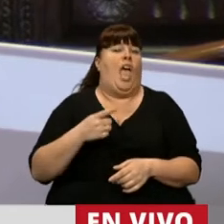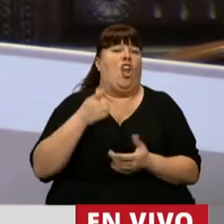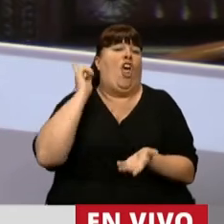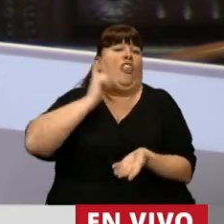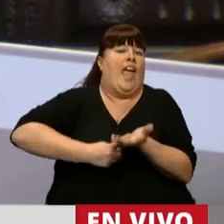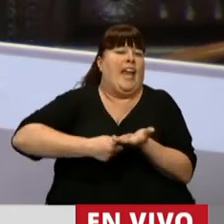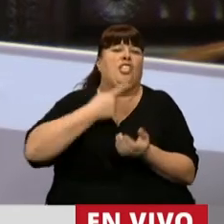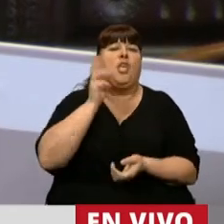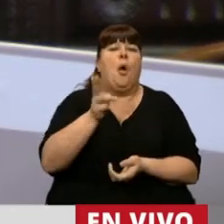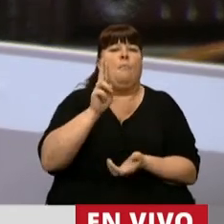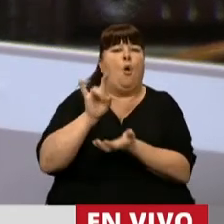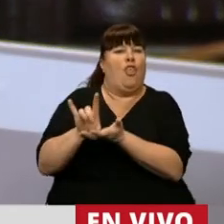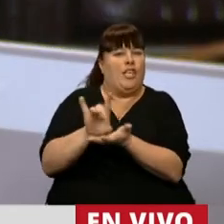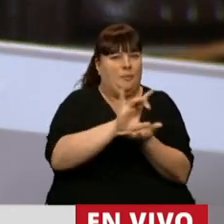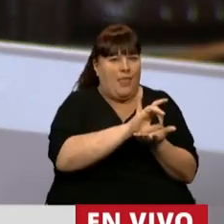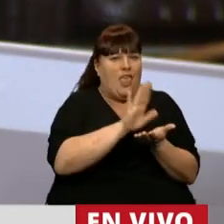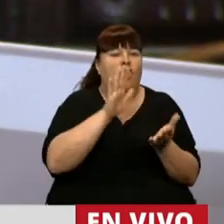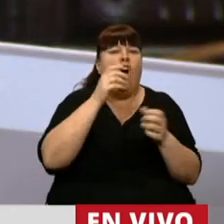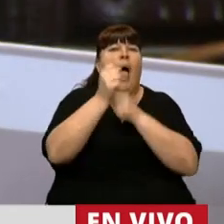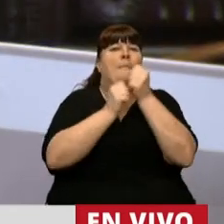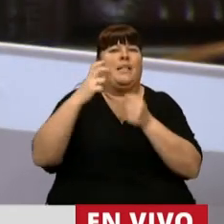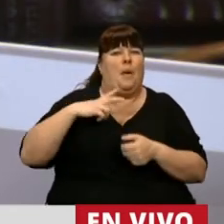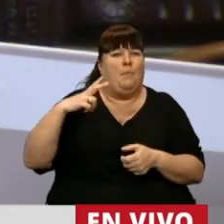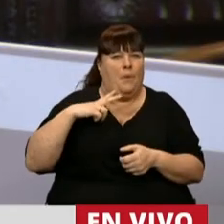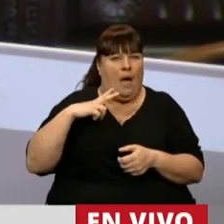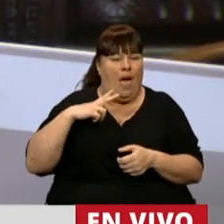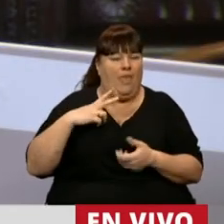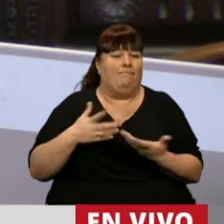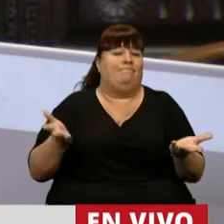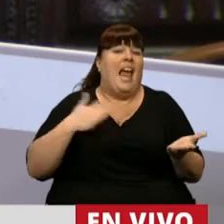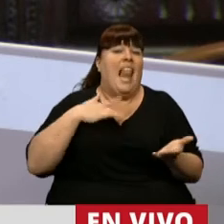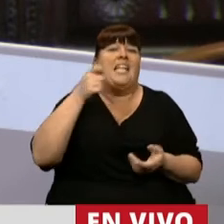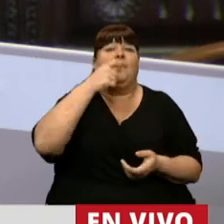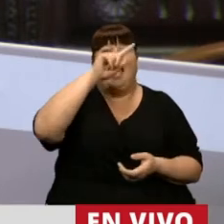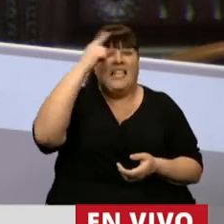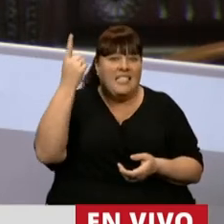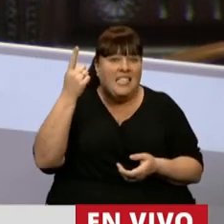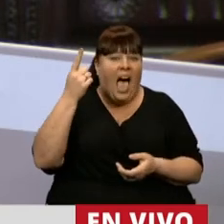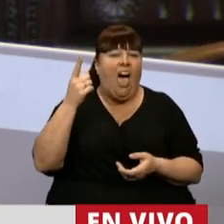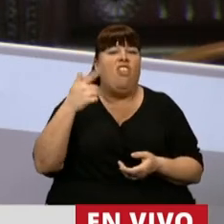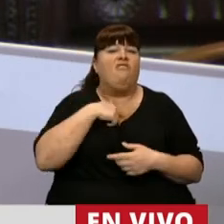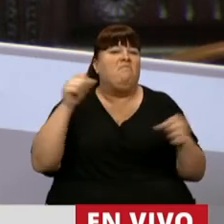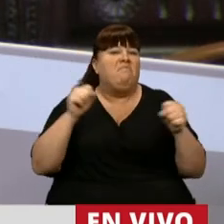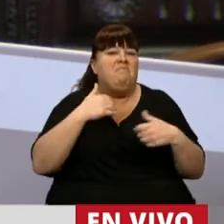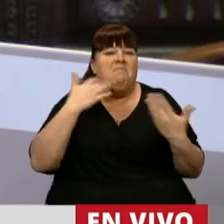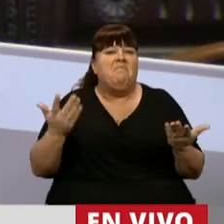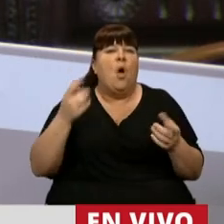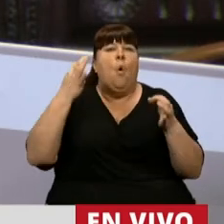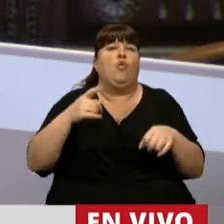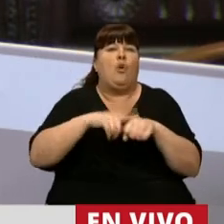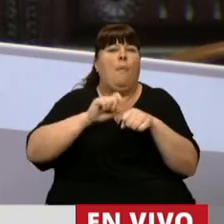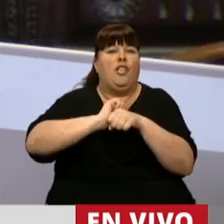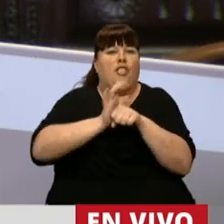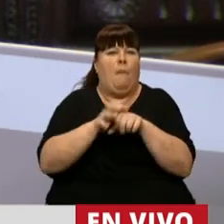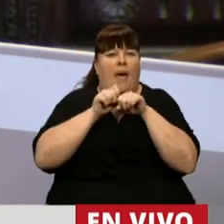un decreto de prohibición de despidos en el sector privado. Lo triste es cuando el Estado actúa insensiblemente en el medio de